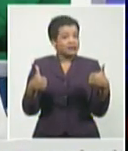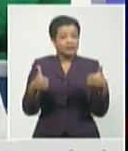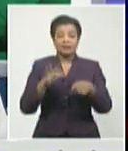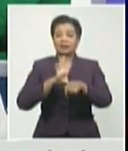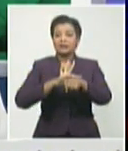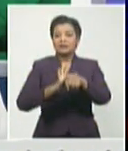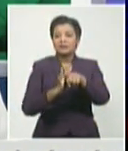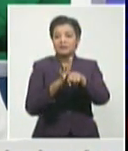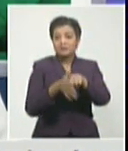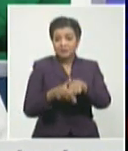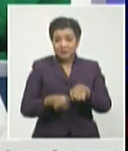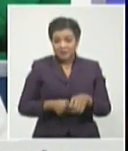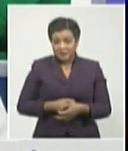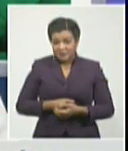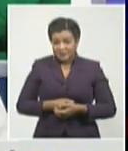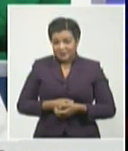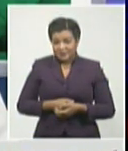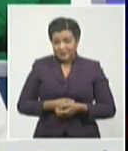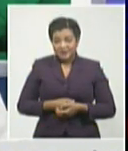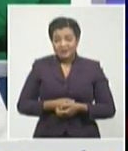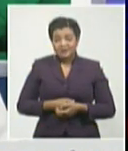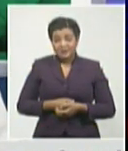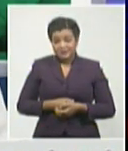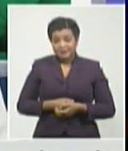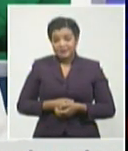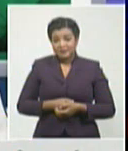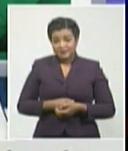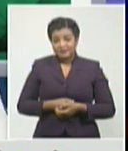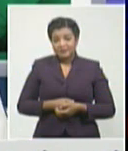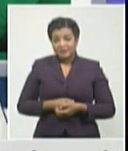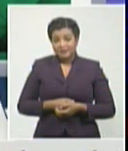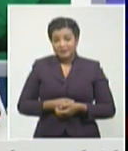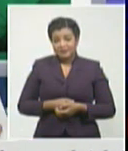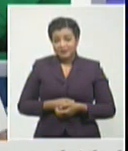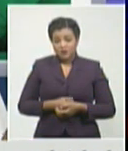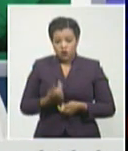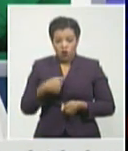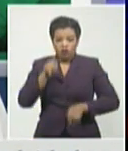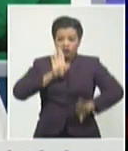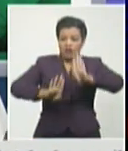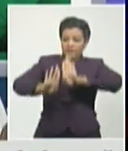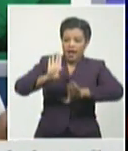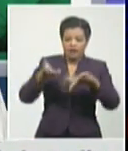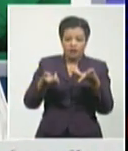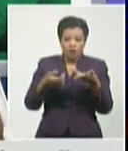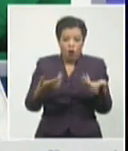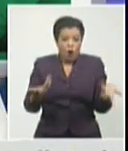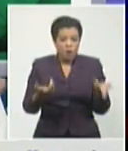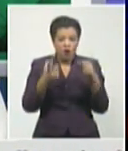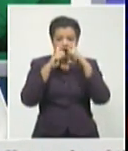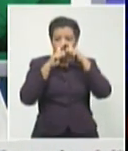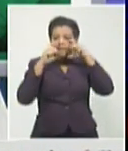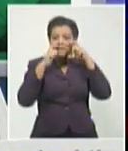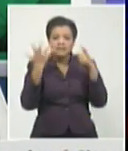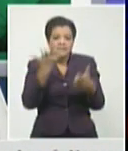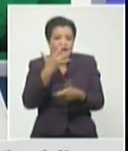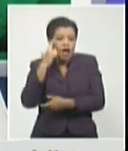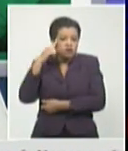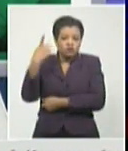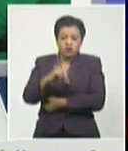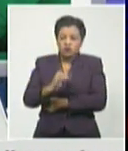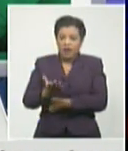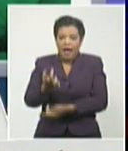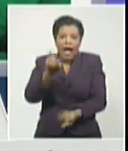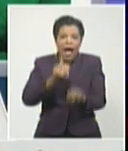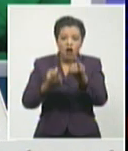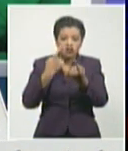dice y tú lo ves y entonces te dice bueno y como yo voy decidiendo por eso la mayoría entrenador al menos tiene algo que